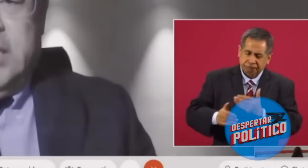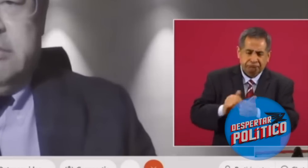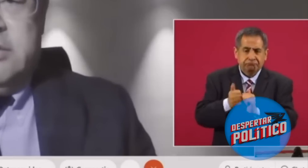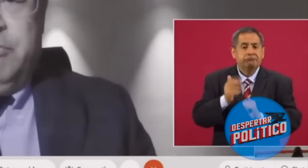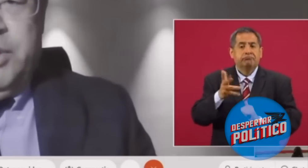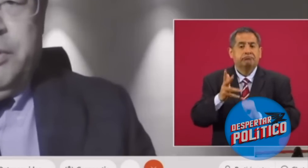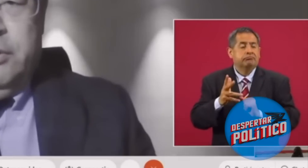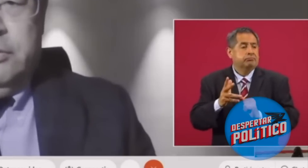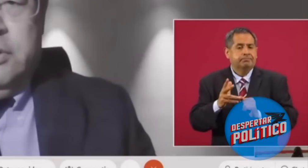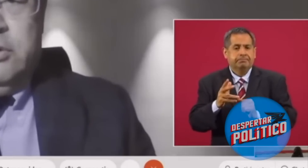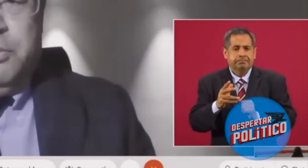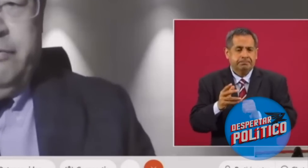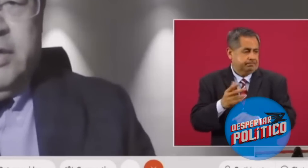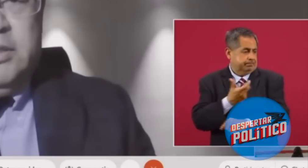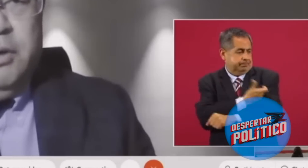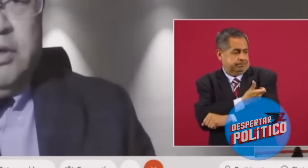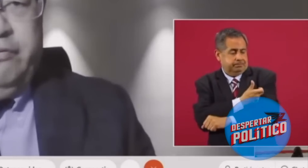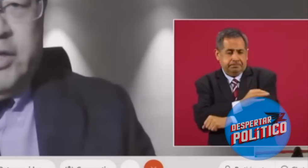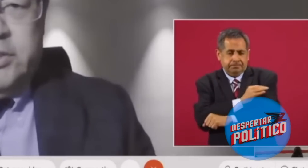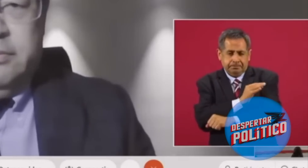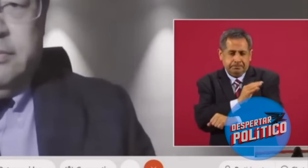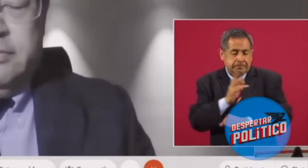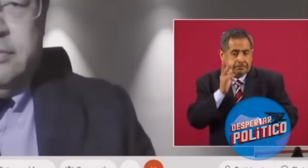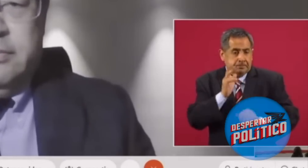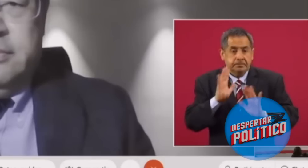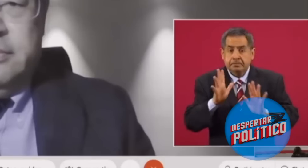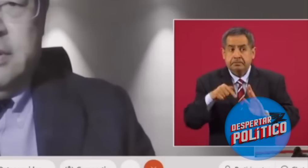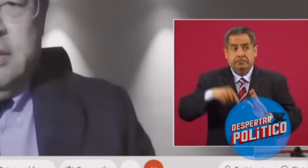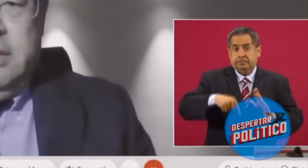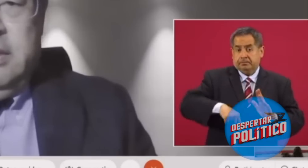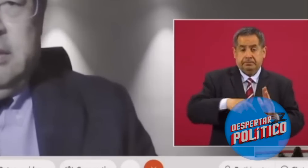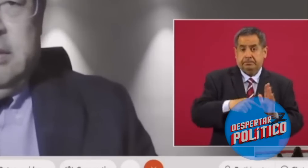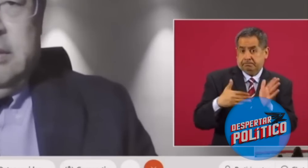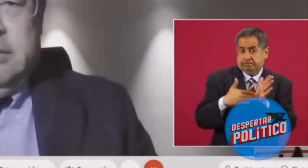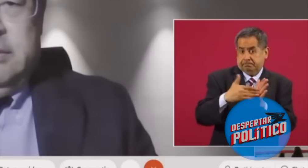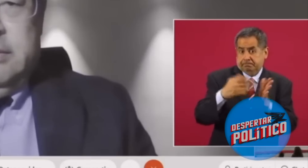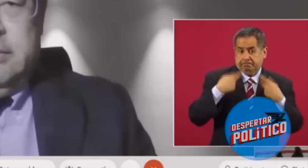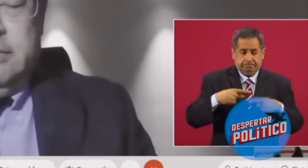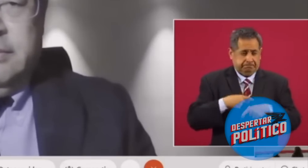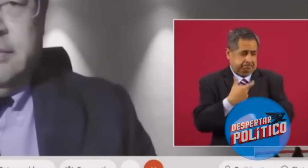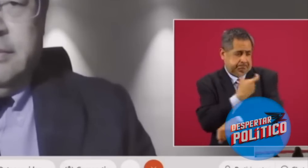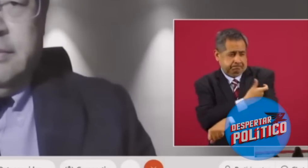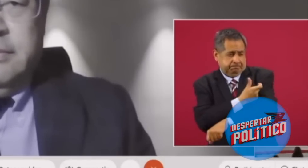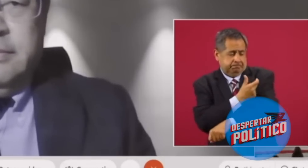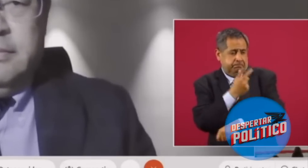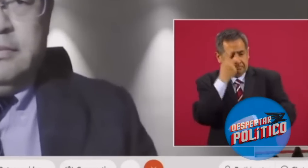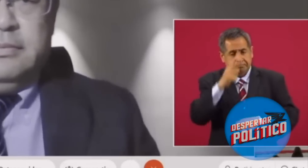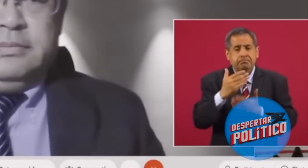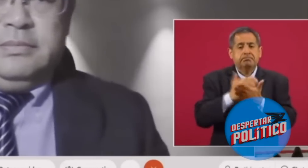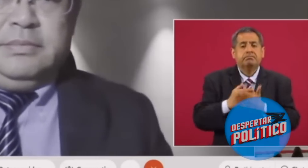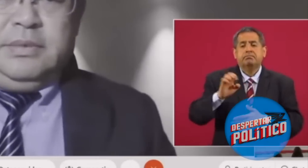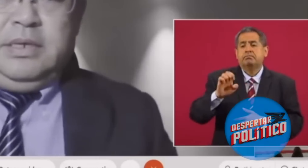vacuna que ya se ha utilizado en miles de personas para evitar el virus del ébola.